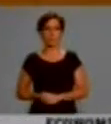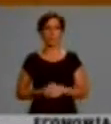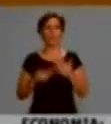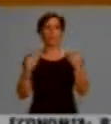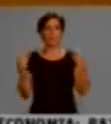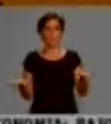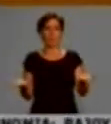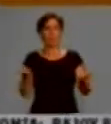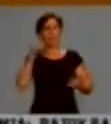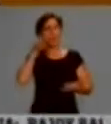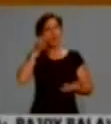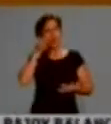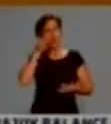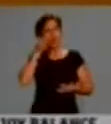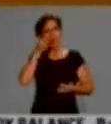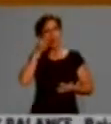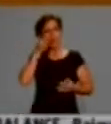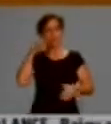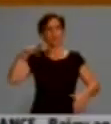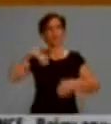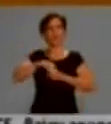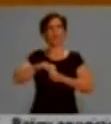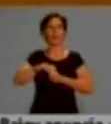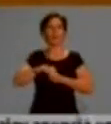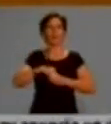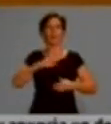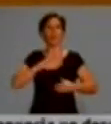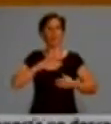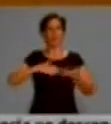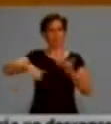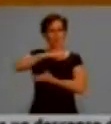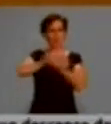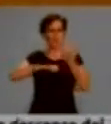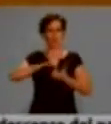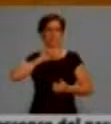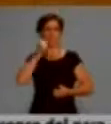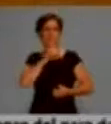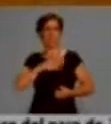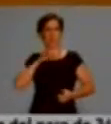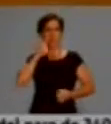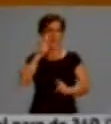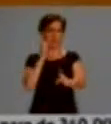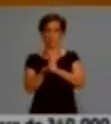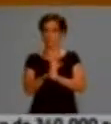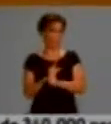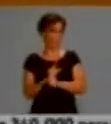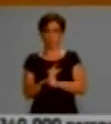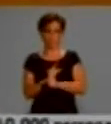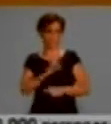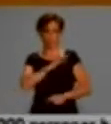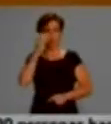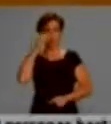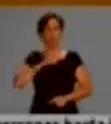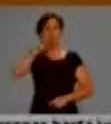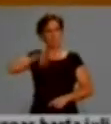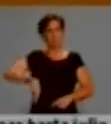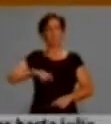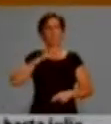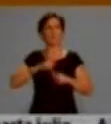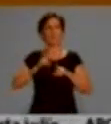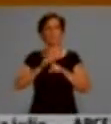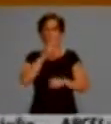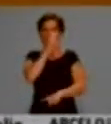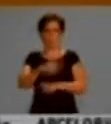Pero no formaban parte de una conspiración del Estado contra usted, señor Rajoy, contra su partido. ¿Sabe lo que era? Era una mentira infame en esta